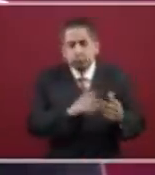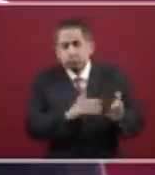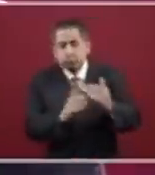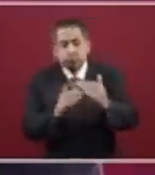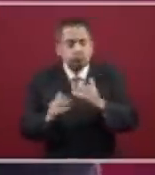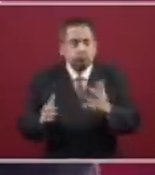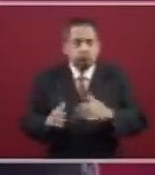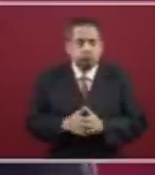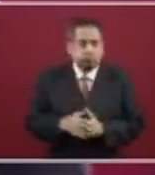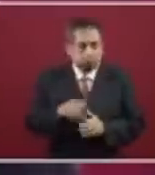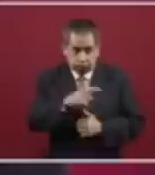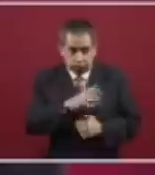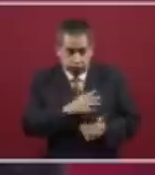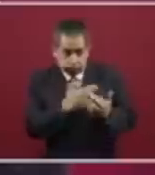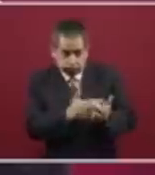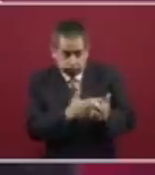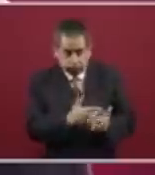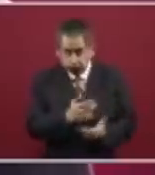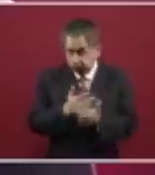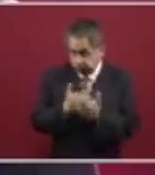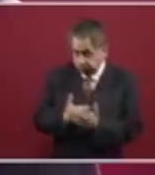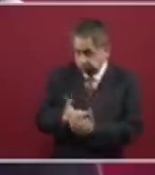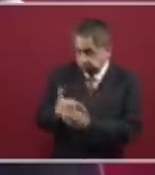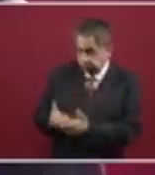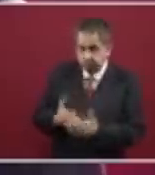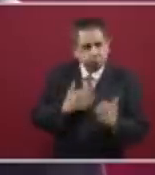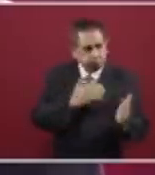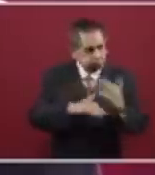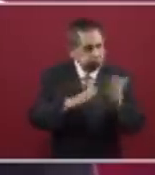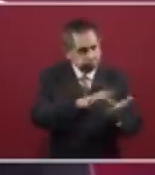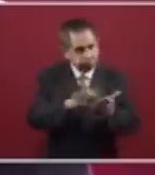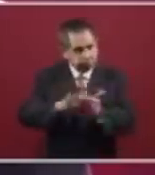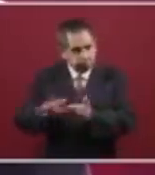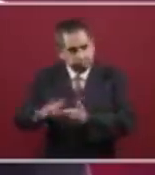tenemos los recursos naturales indispensables,